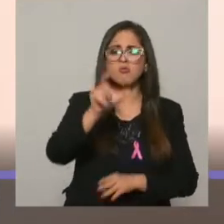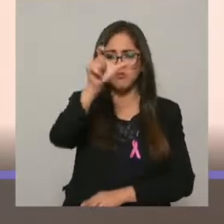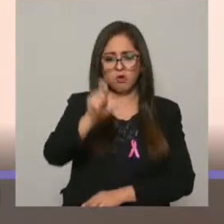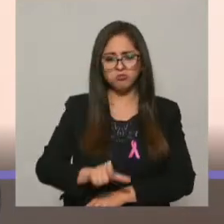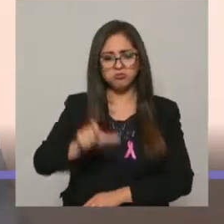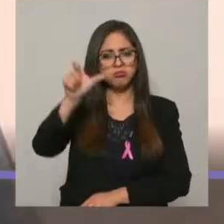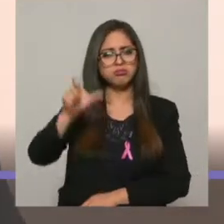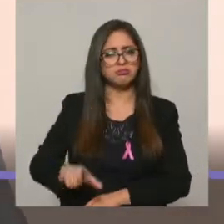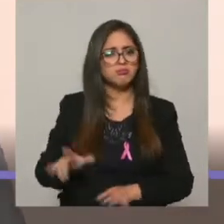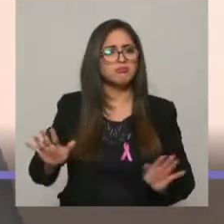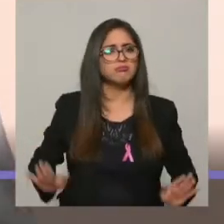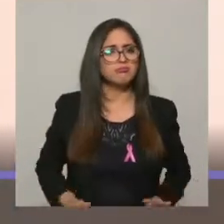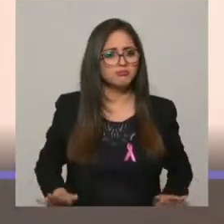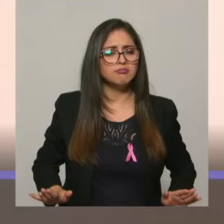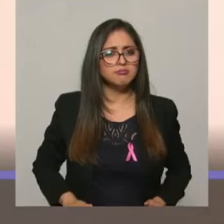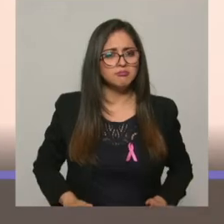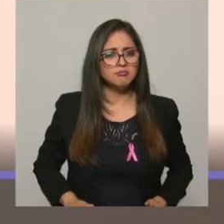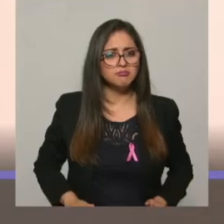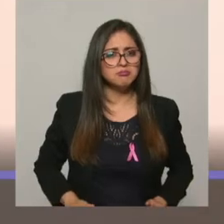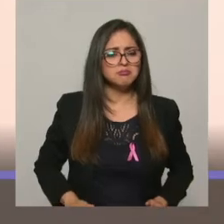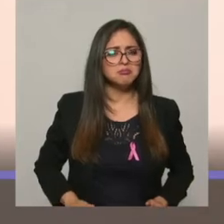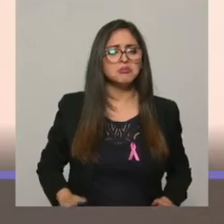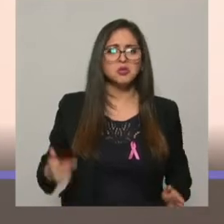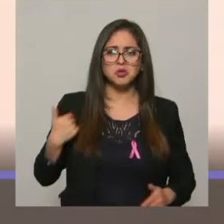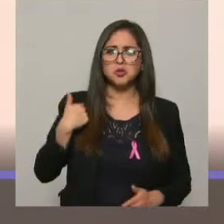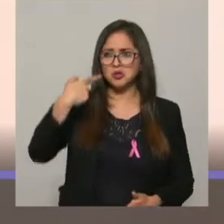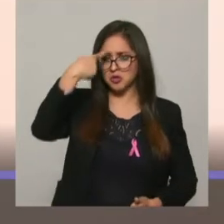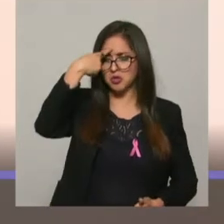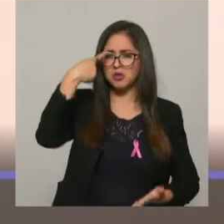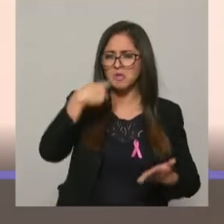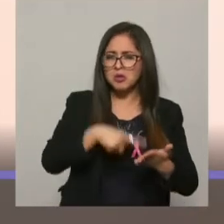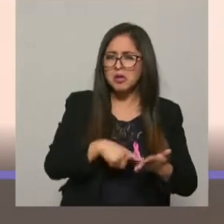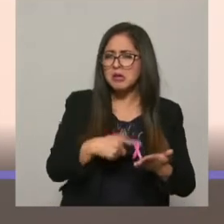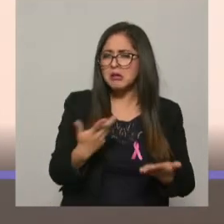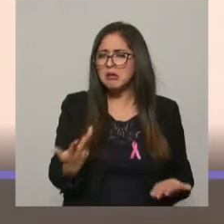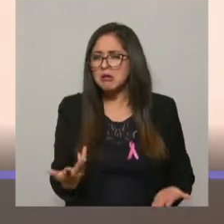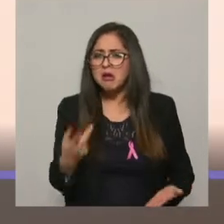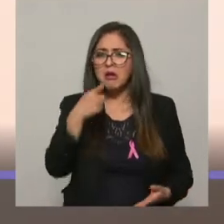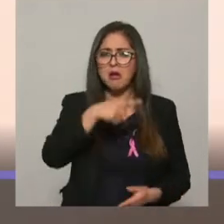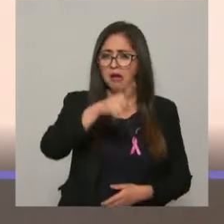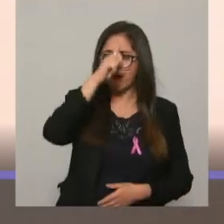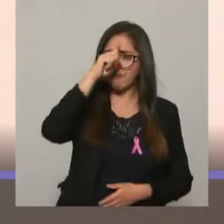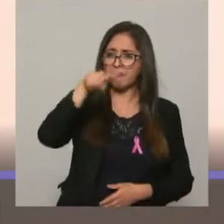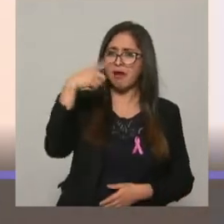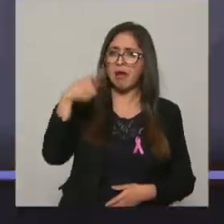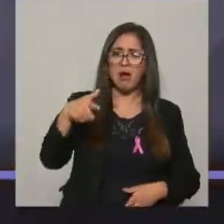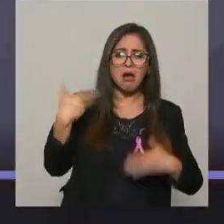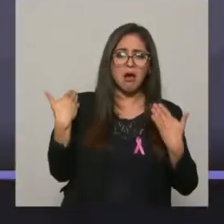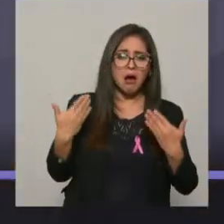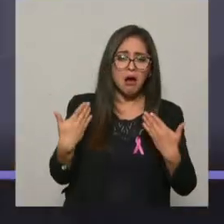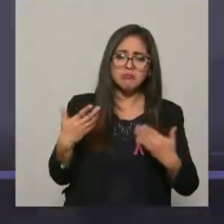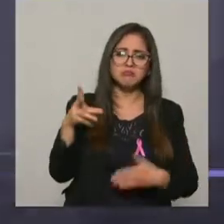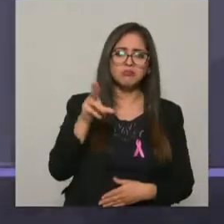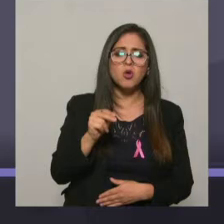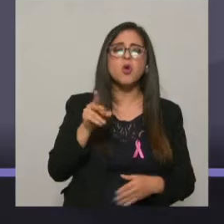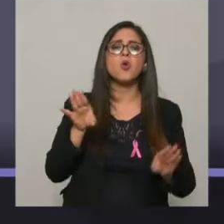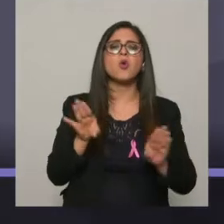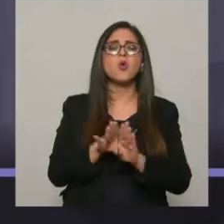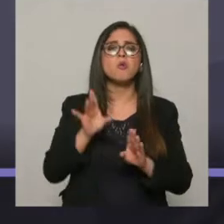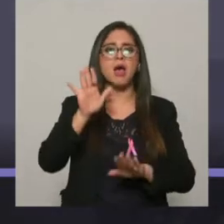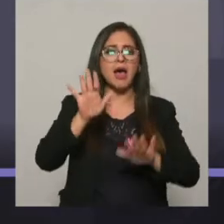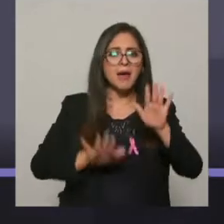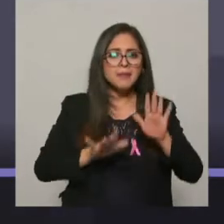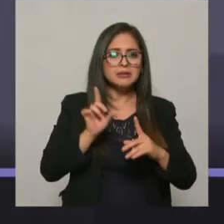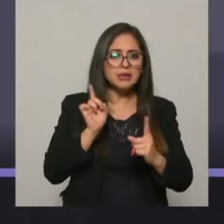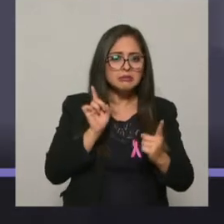personaje, en todo. Pues sí, creo que no es del todo fácil, porque encontrarnos con cosas que